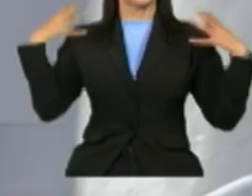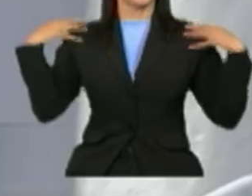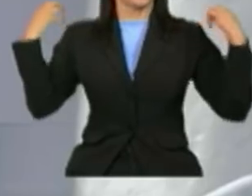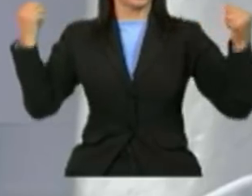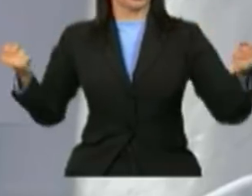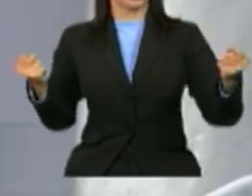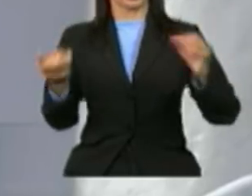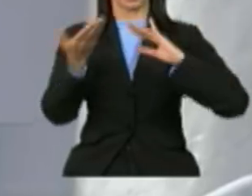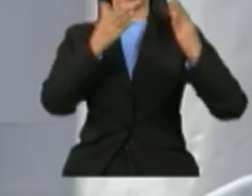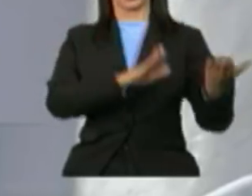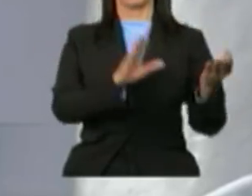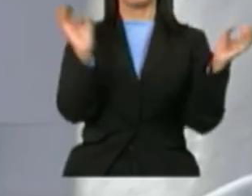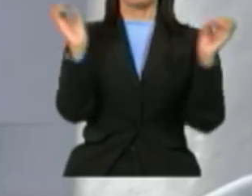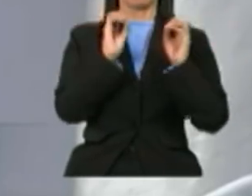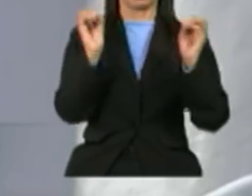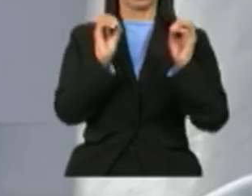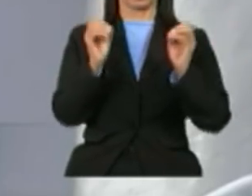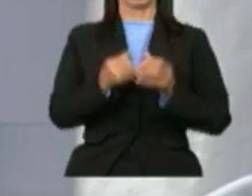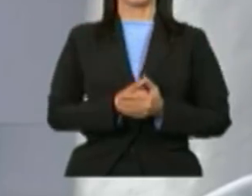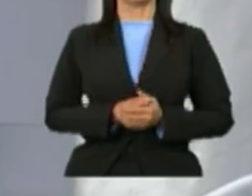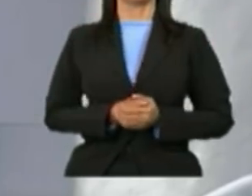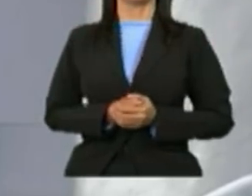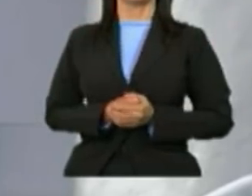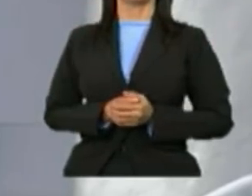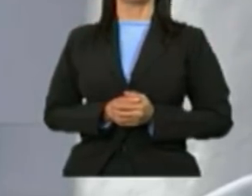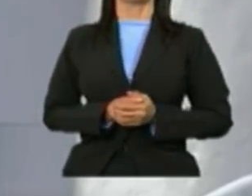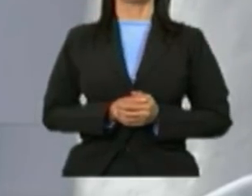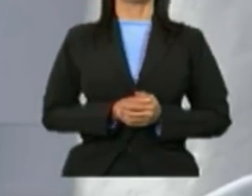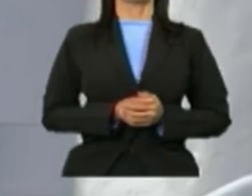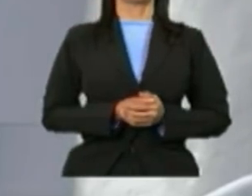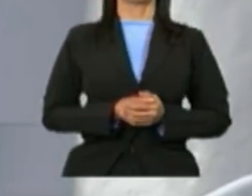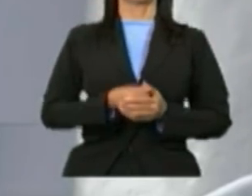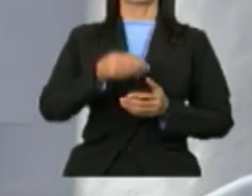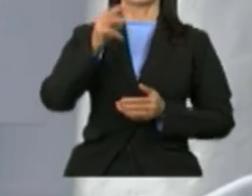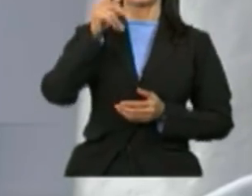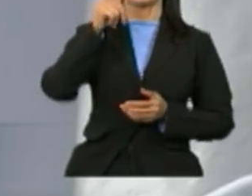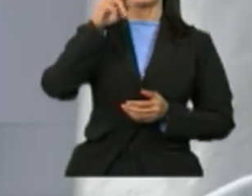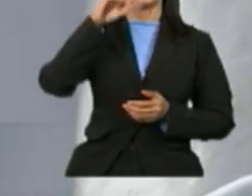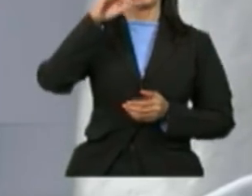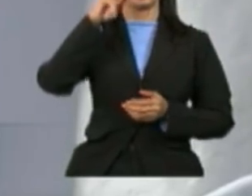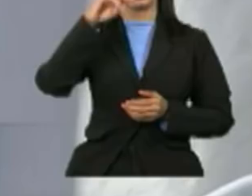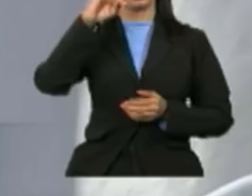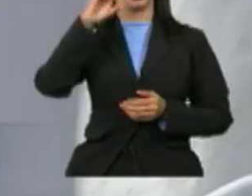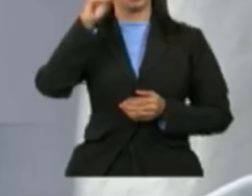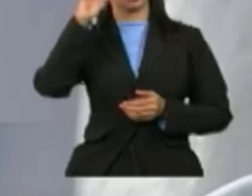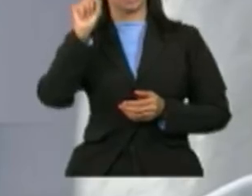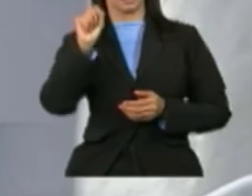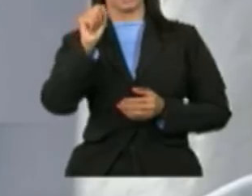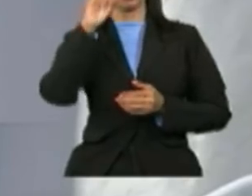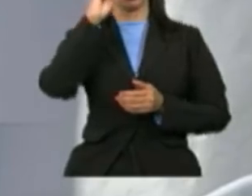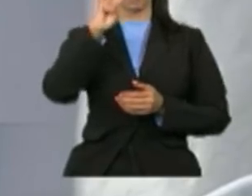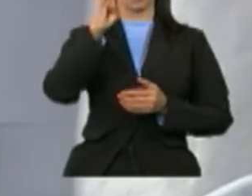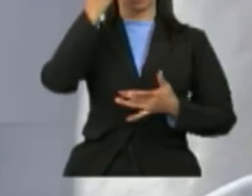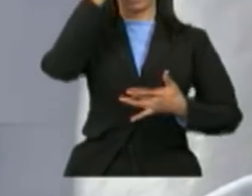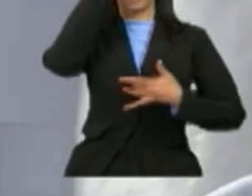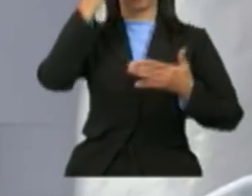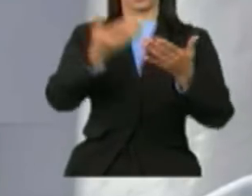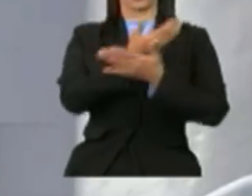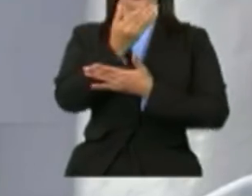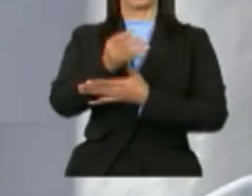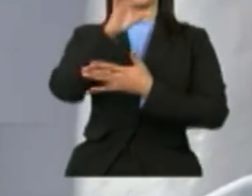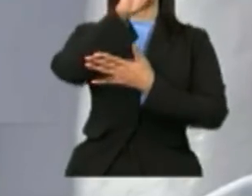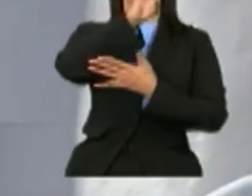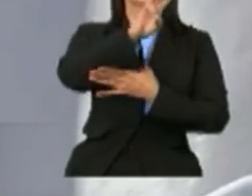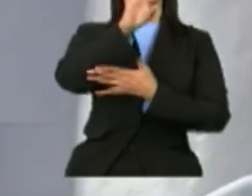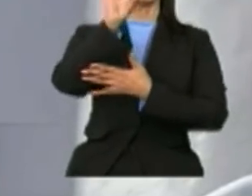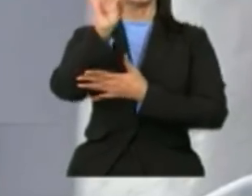recuperados, 0 fallecimiento. María Trinidad Sánchez, 4 casos nuevos,